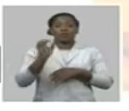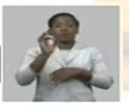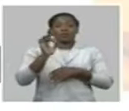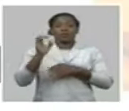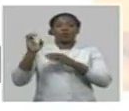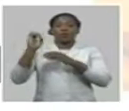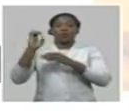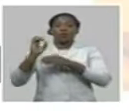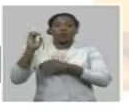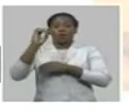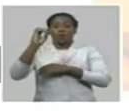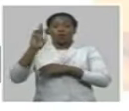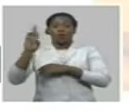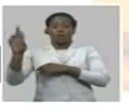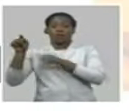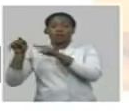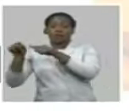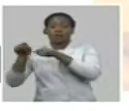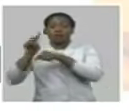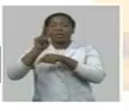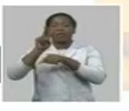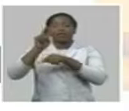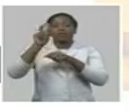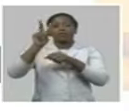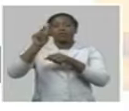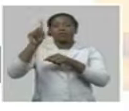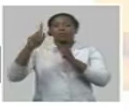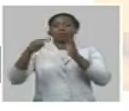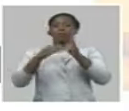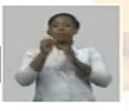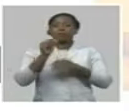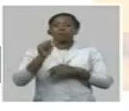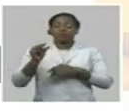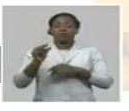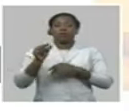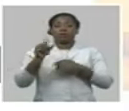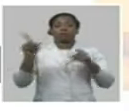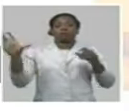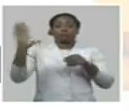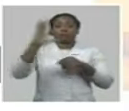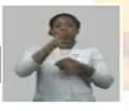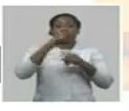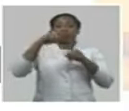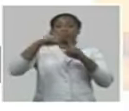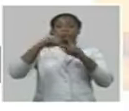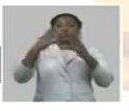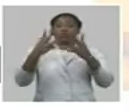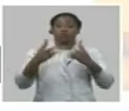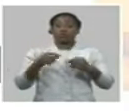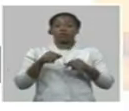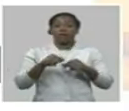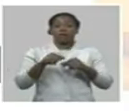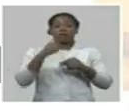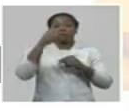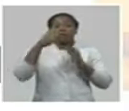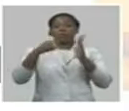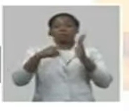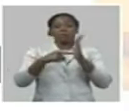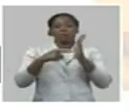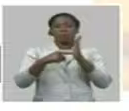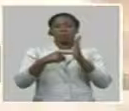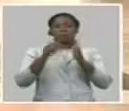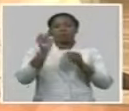21 mil 690 personas o sea un total de 514 mil personas casi más de medio millón